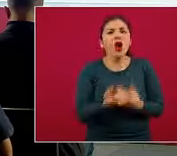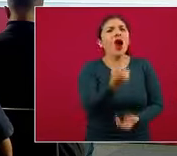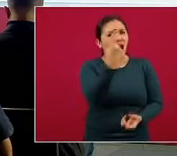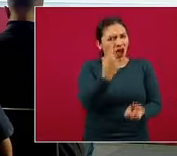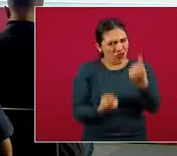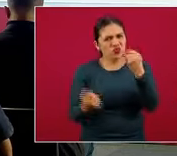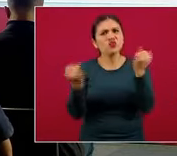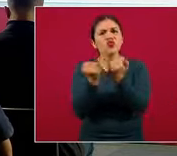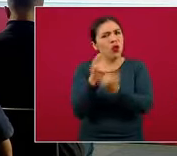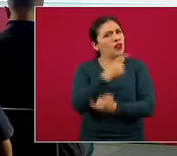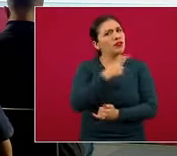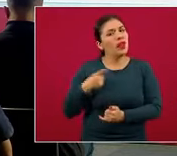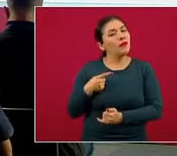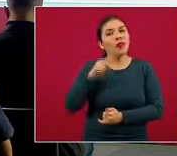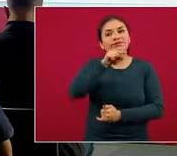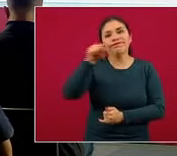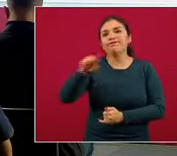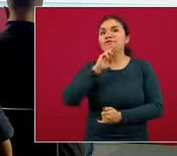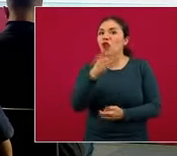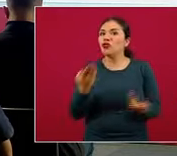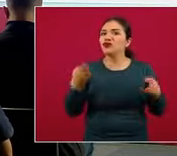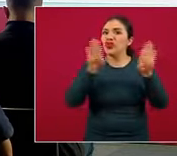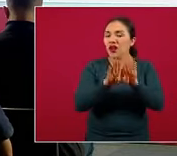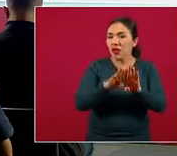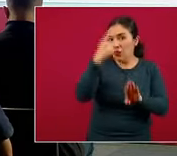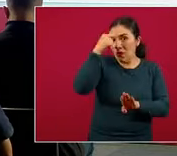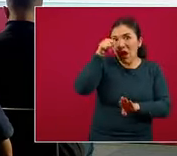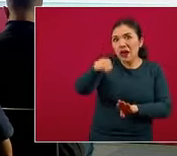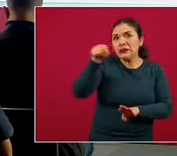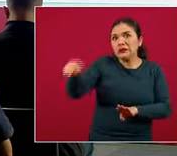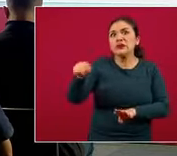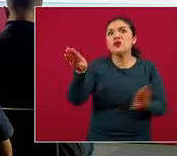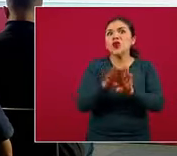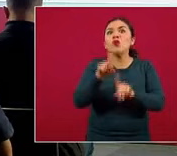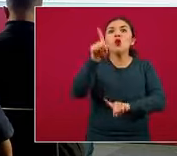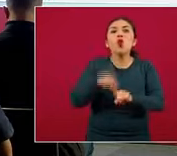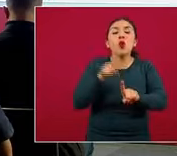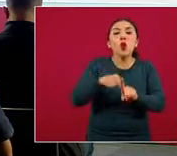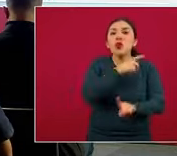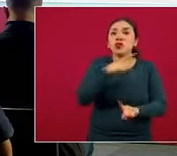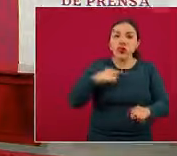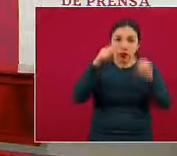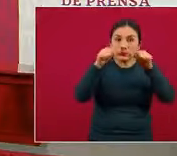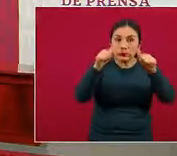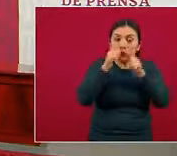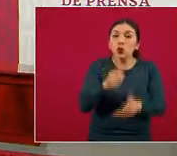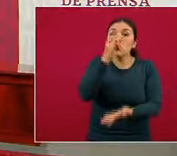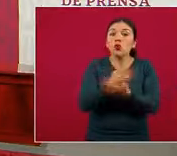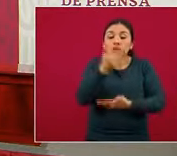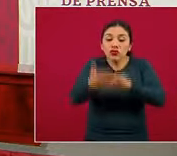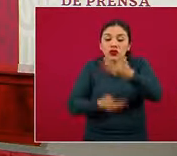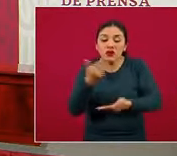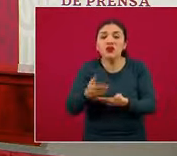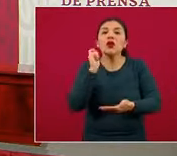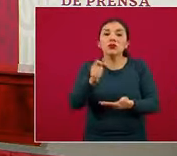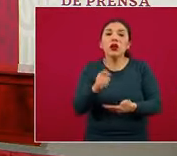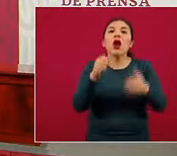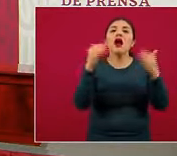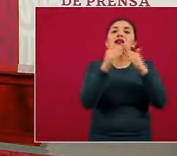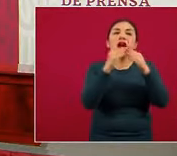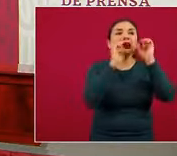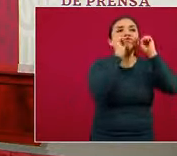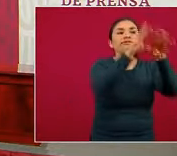inclusive deberían de estar cerrados para efectos del color y atender o dar servicios solamente a domicilio bajo